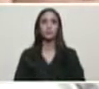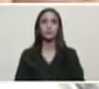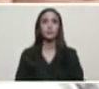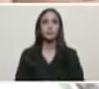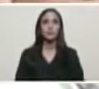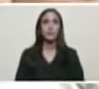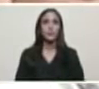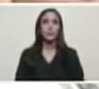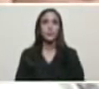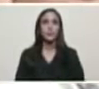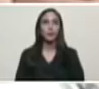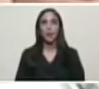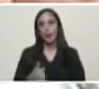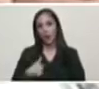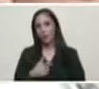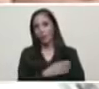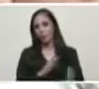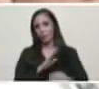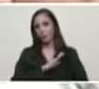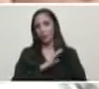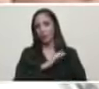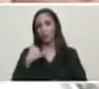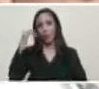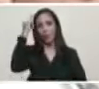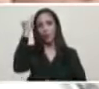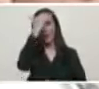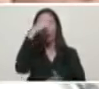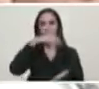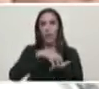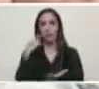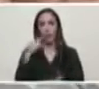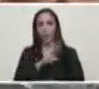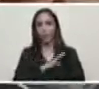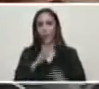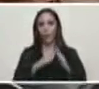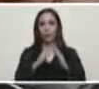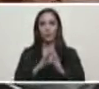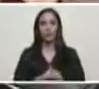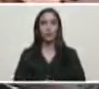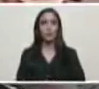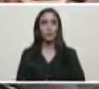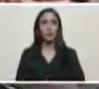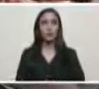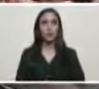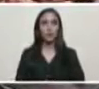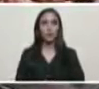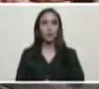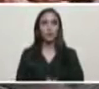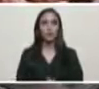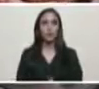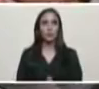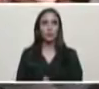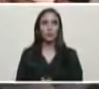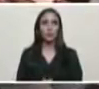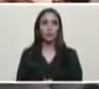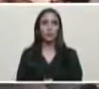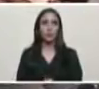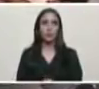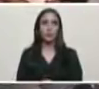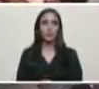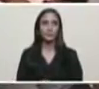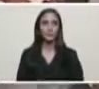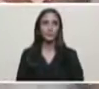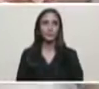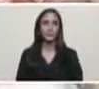vivienda aprender haciendo del Estado yaracuy lograr ejecutar y mantener proyectos de la gran